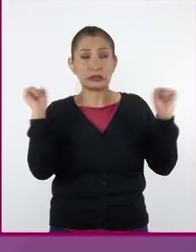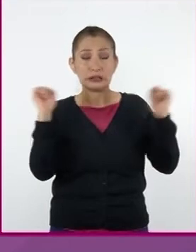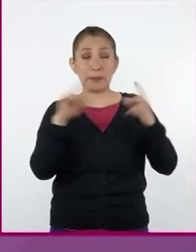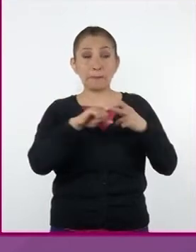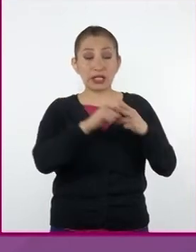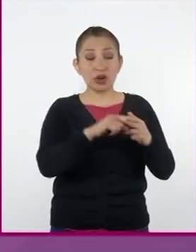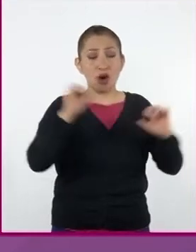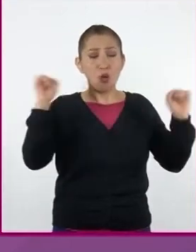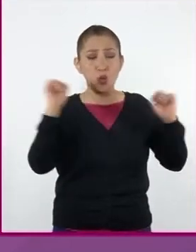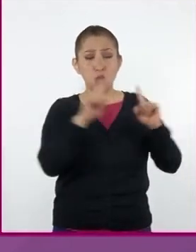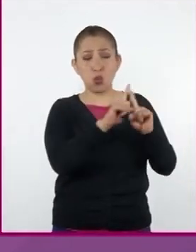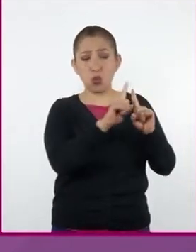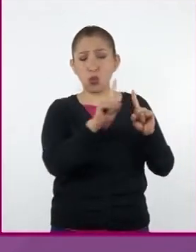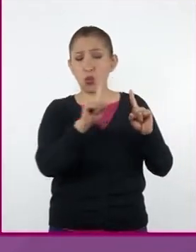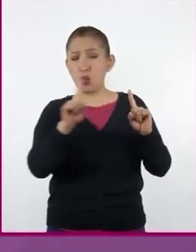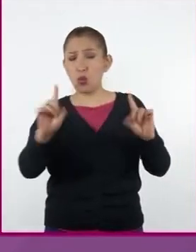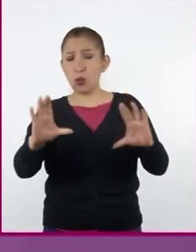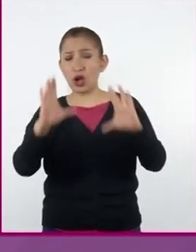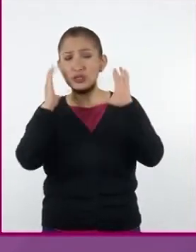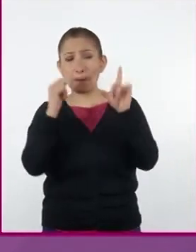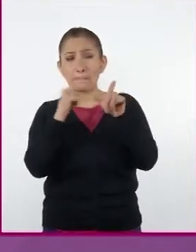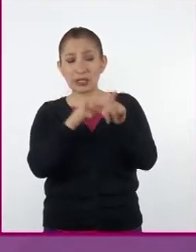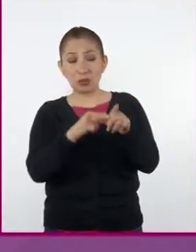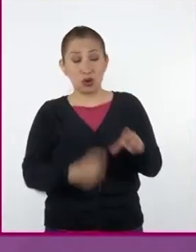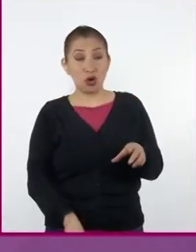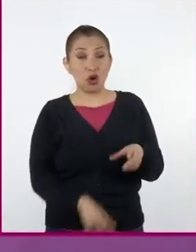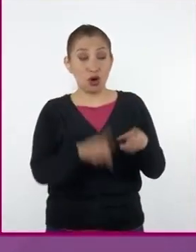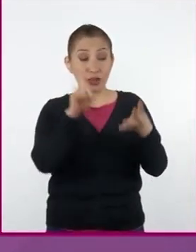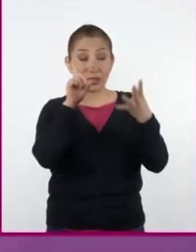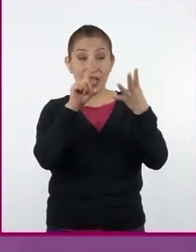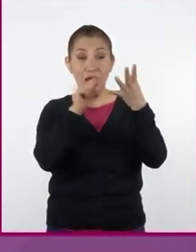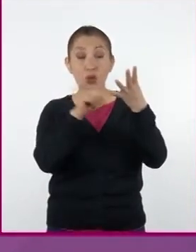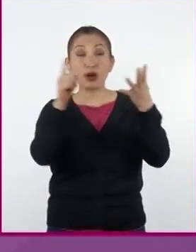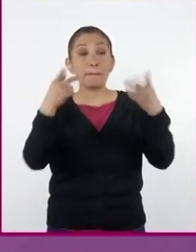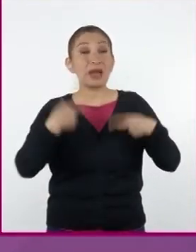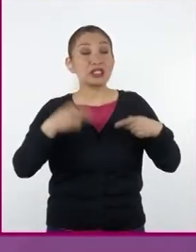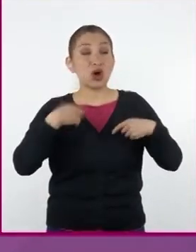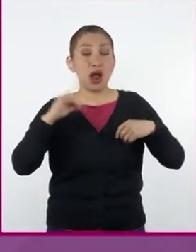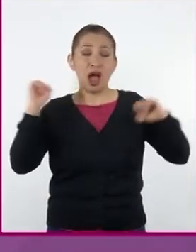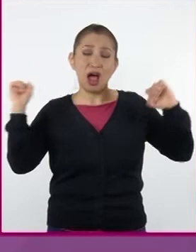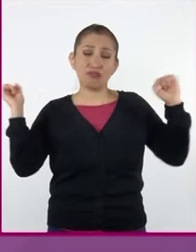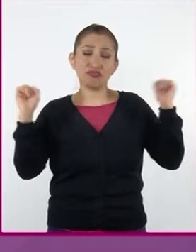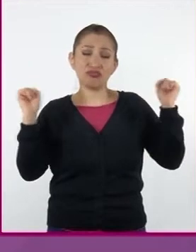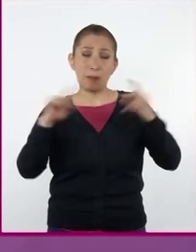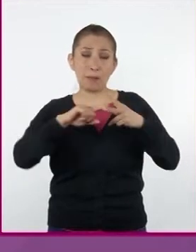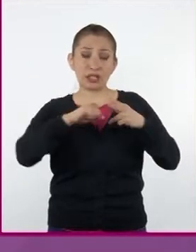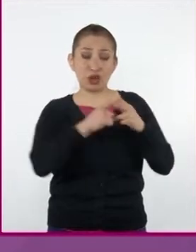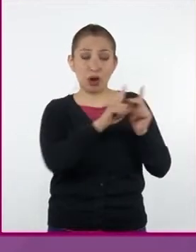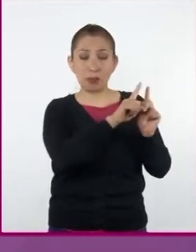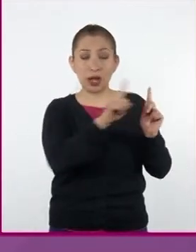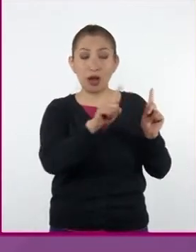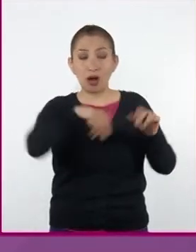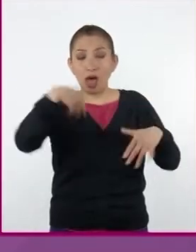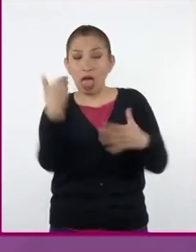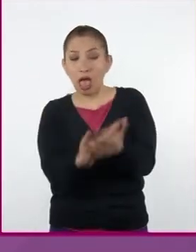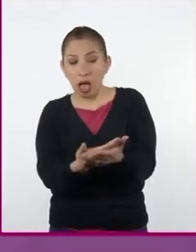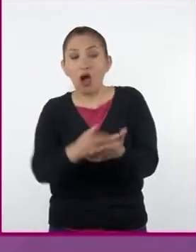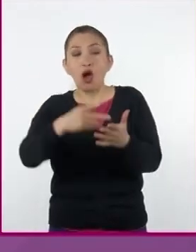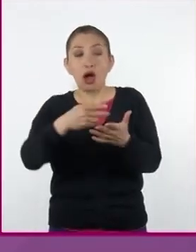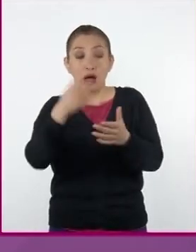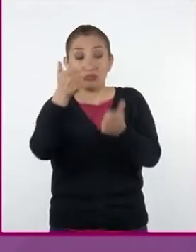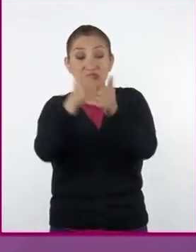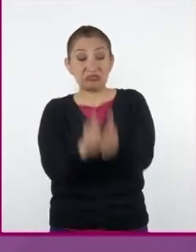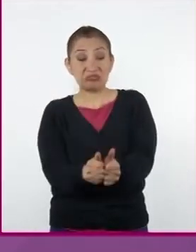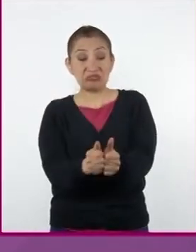y luego mantuvo su velocidad. Inciso D, un corredor inició su carrera pero de pronto cayó y se quedó en